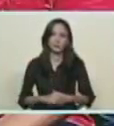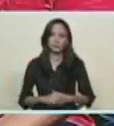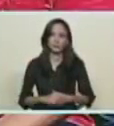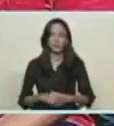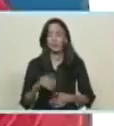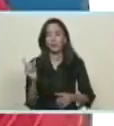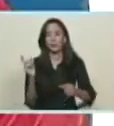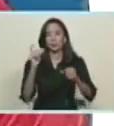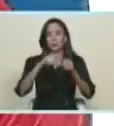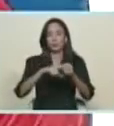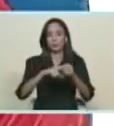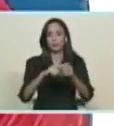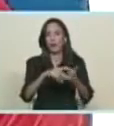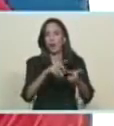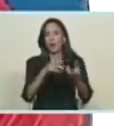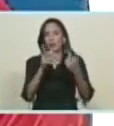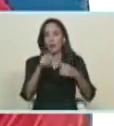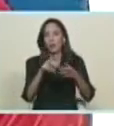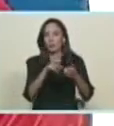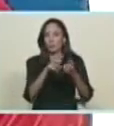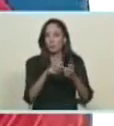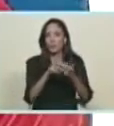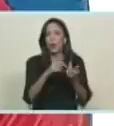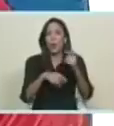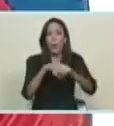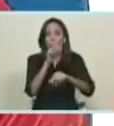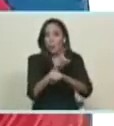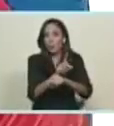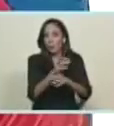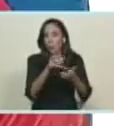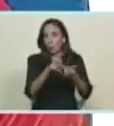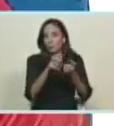Un ingreso permanente, creciente, único,